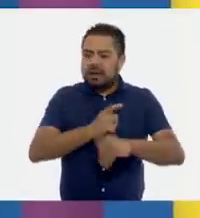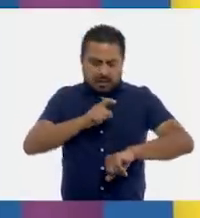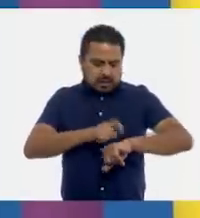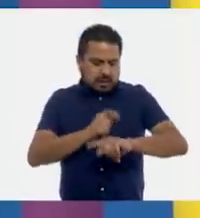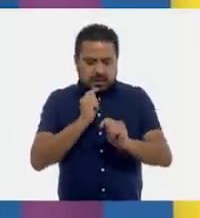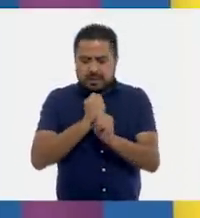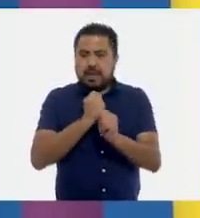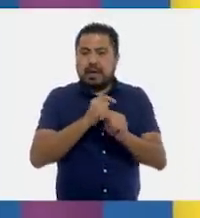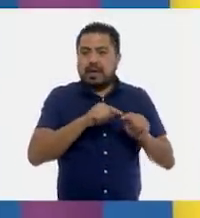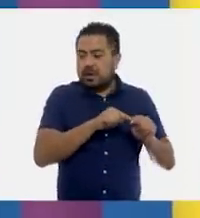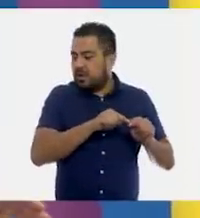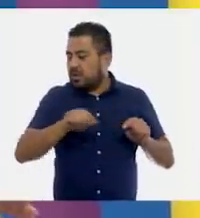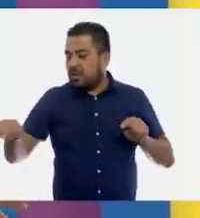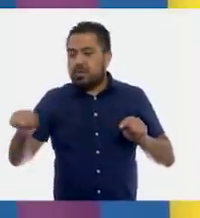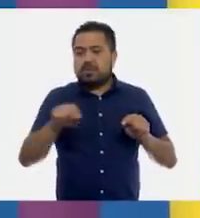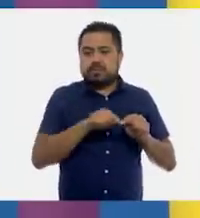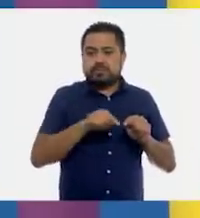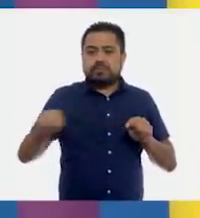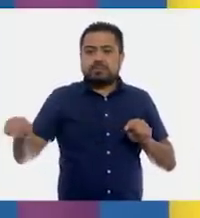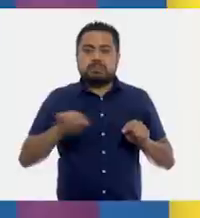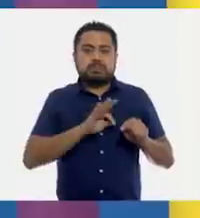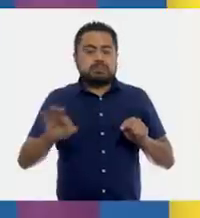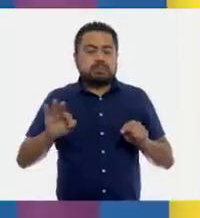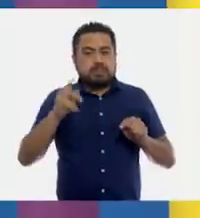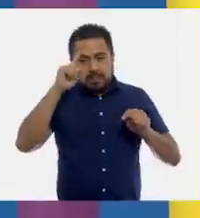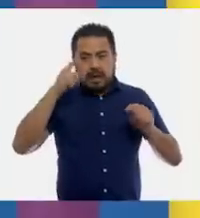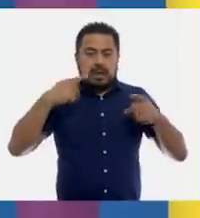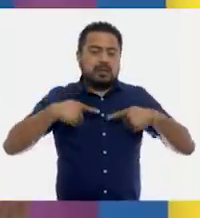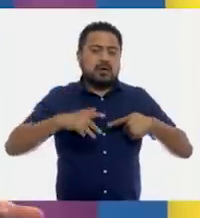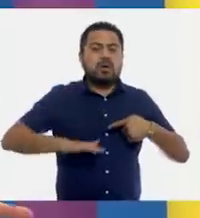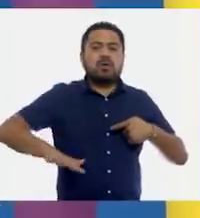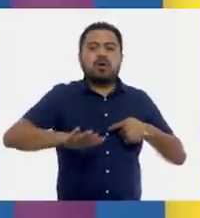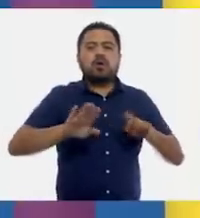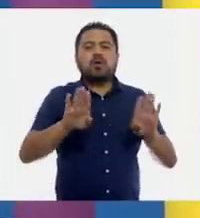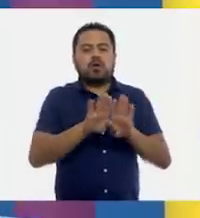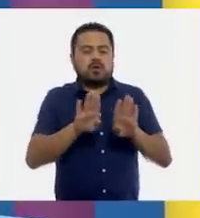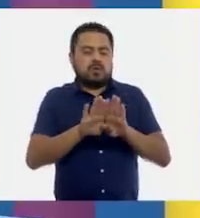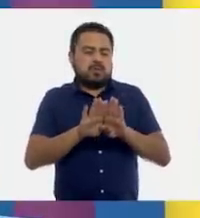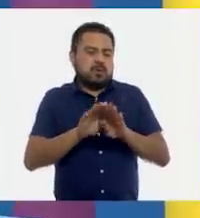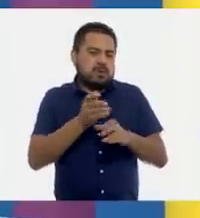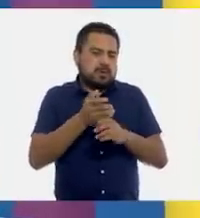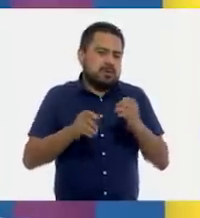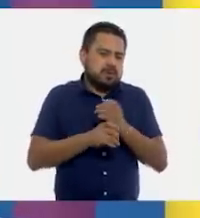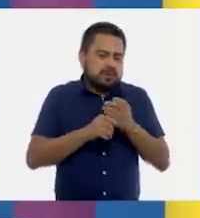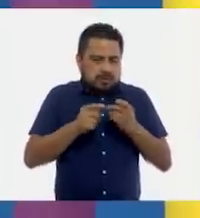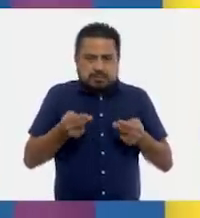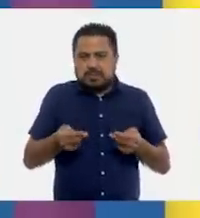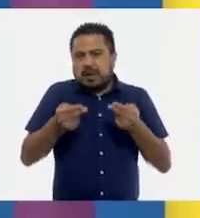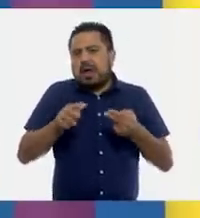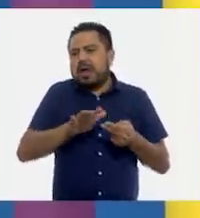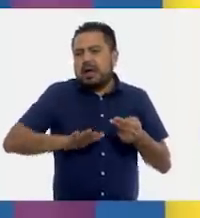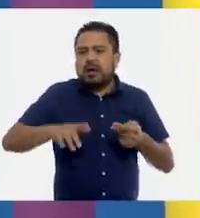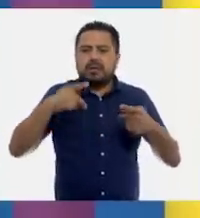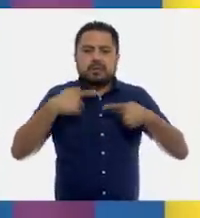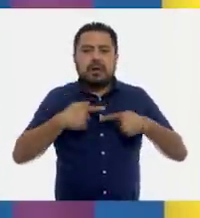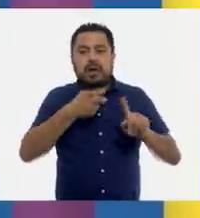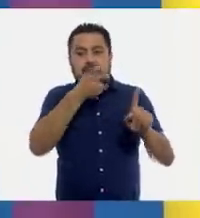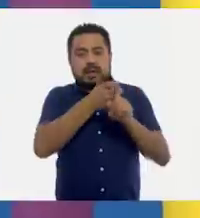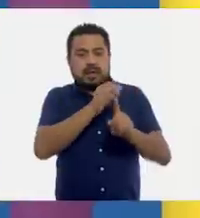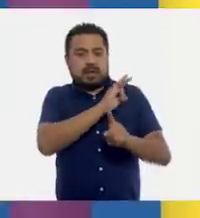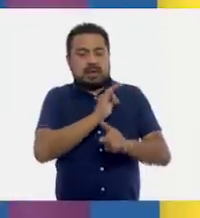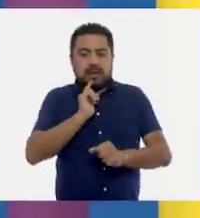traslado entre un lugar y otro, tanto para las personas como para los productos y bienes de consumo. Ahí se puede